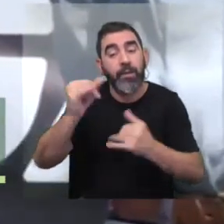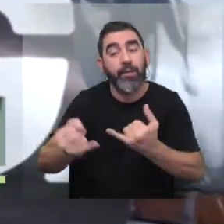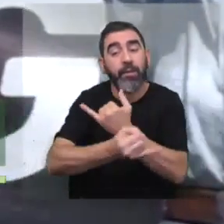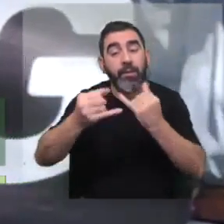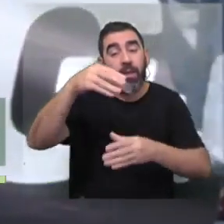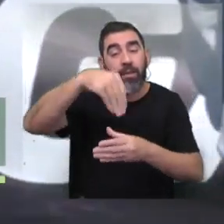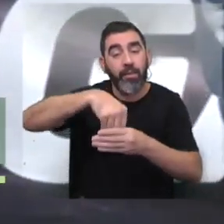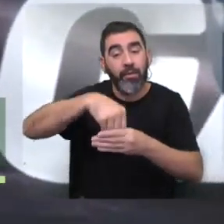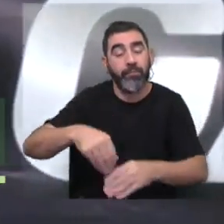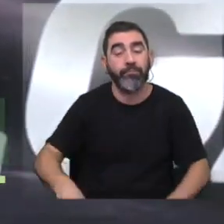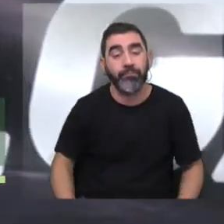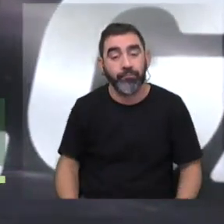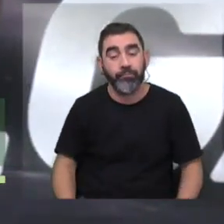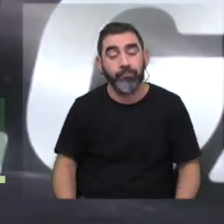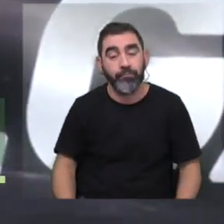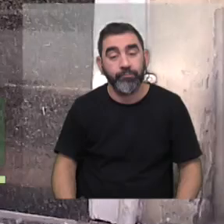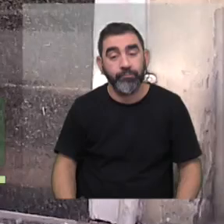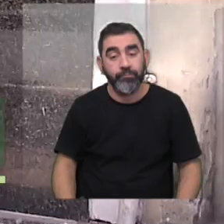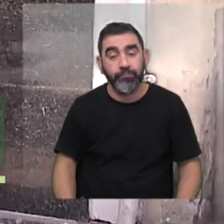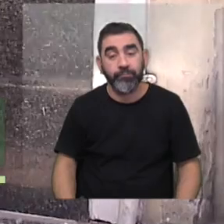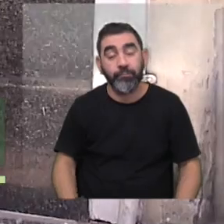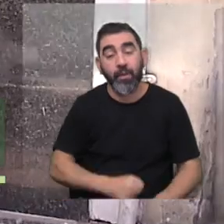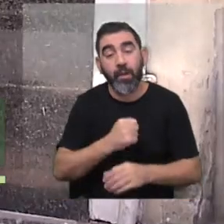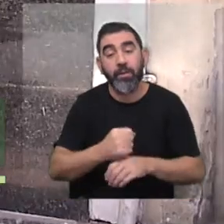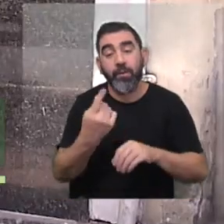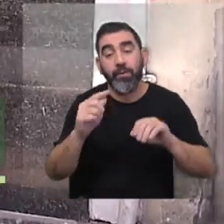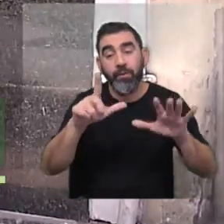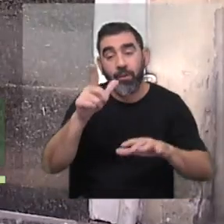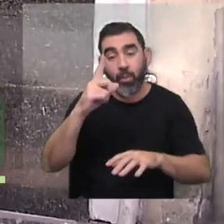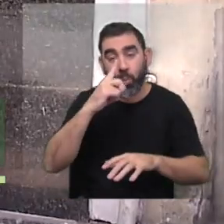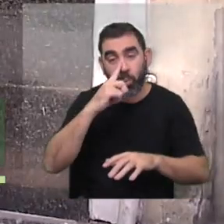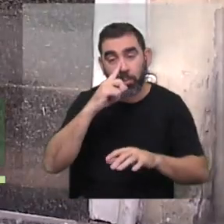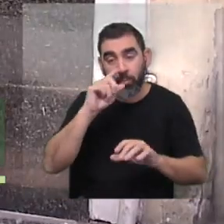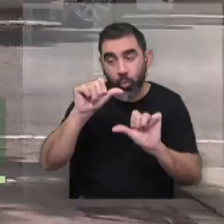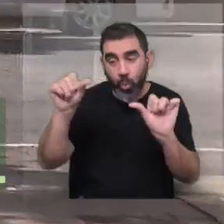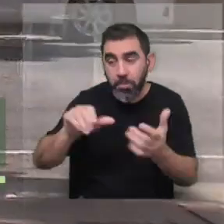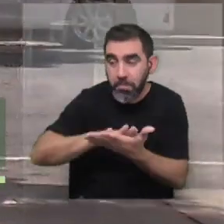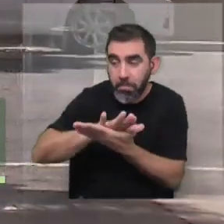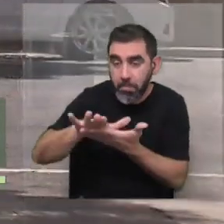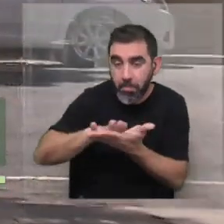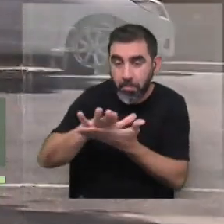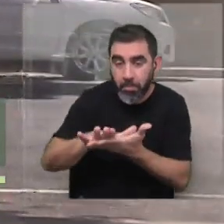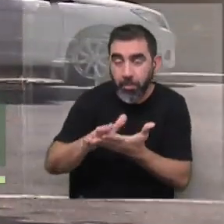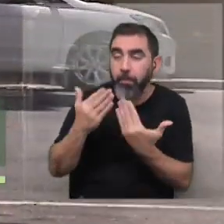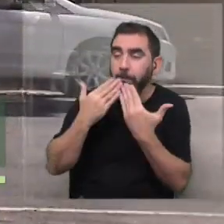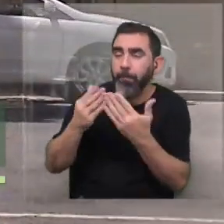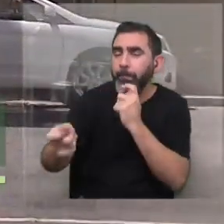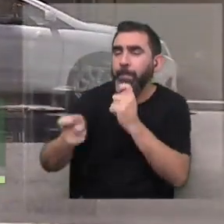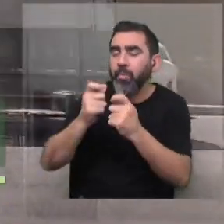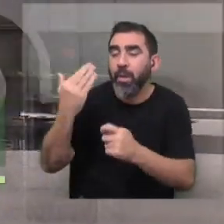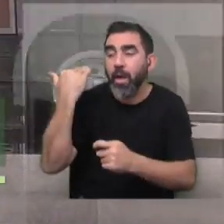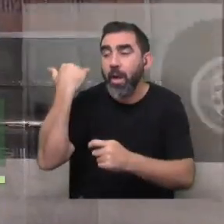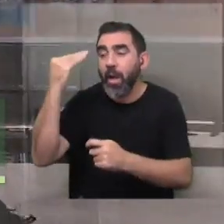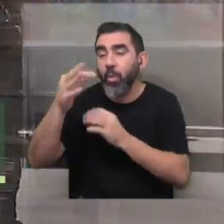a las internas como informó MB de noticias hasta el 17 de junio la ursec no había activado el trámite ante consultas periodísticas las